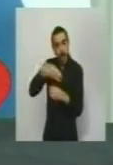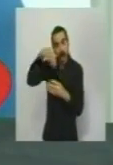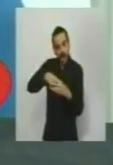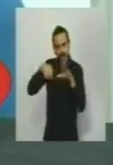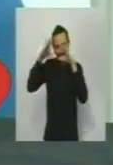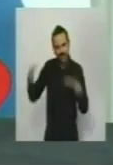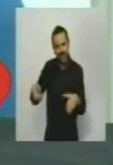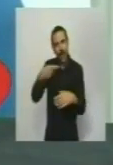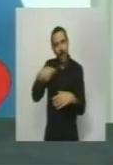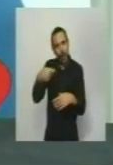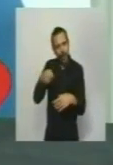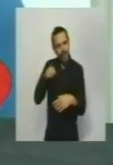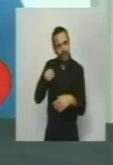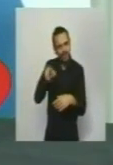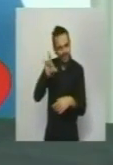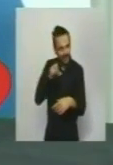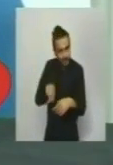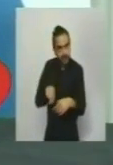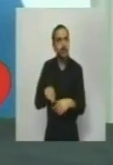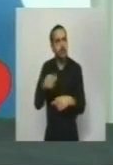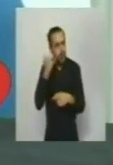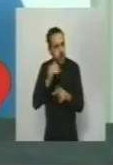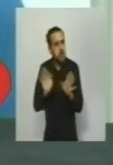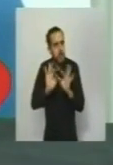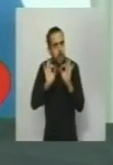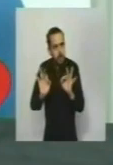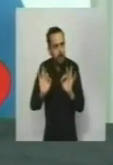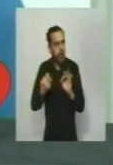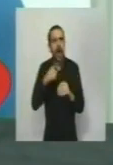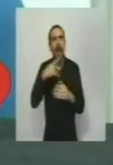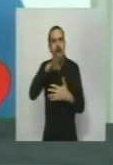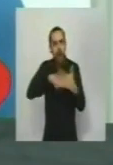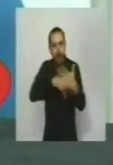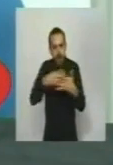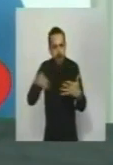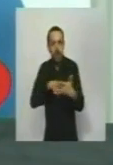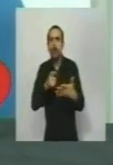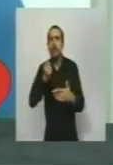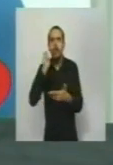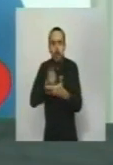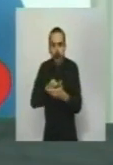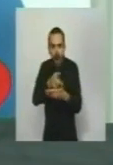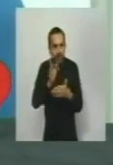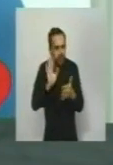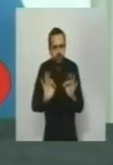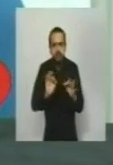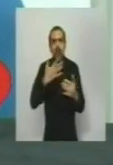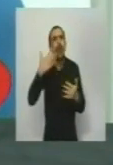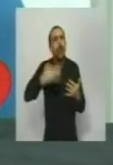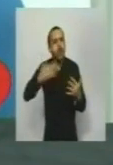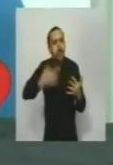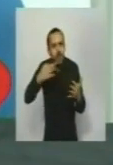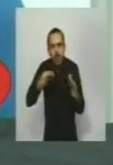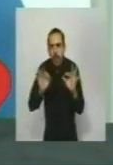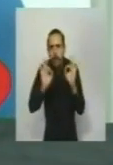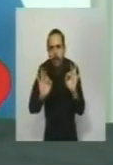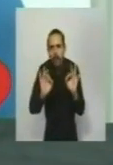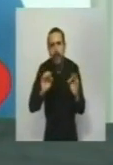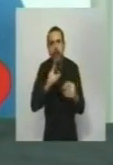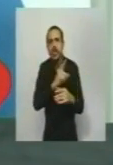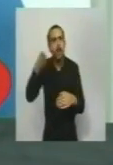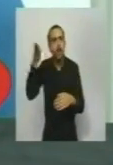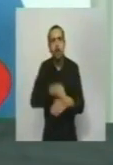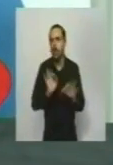el primer gran desafío, que fue cumplir con el 100% del cronograma de pago, apostando cada uno desde sus hogares, porque generamos